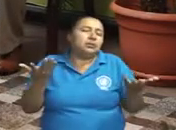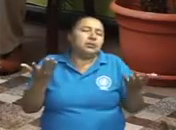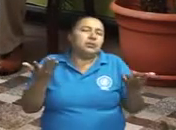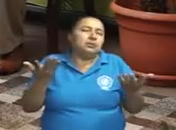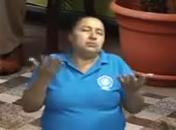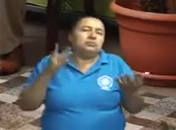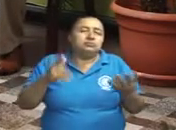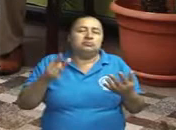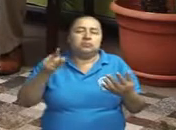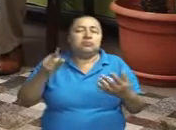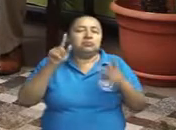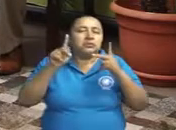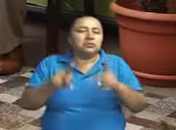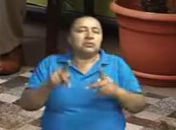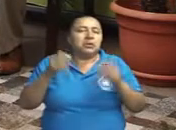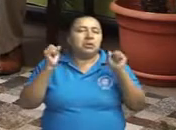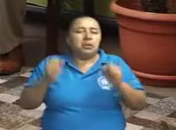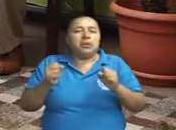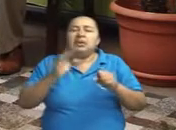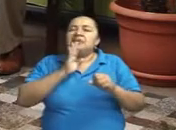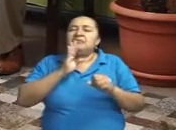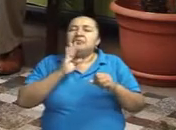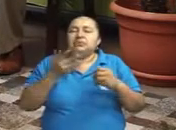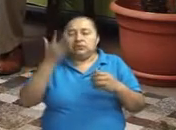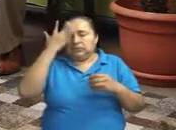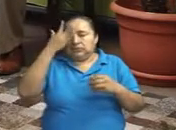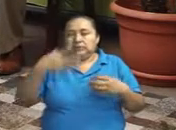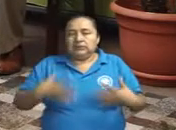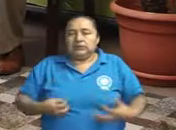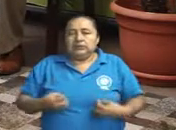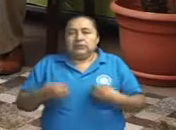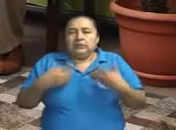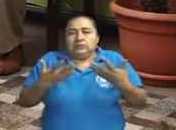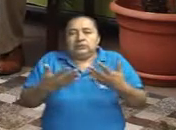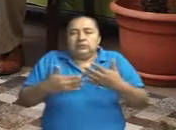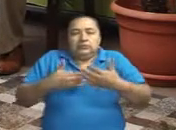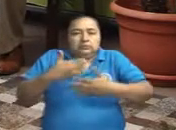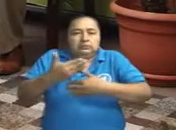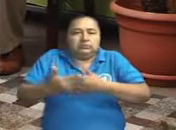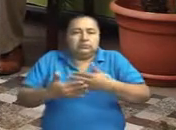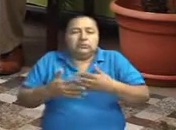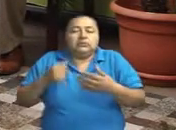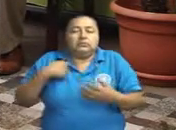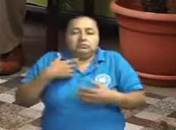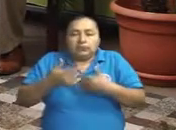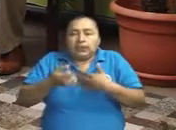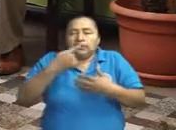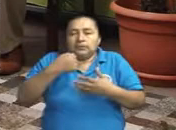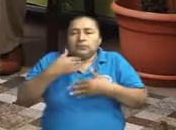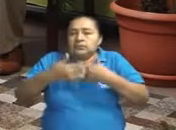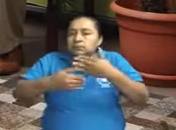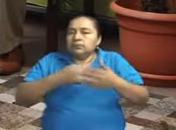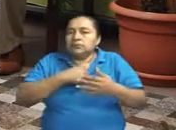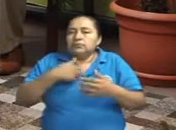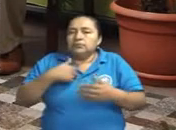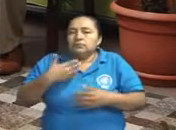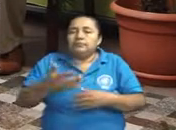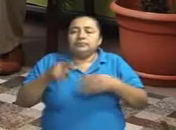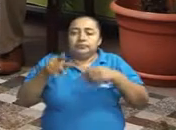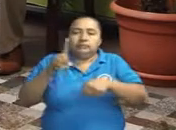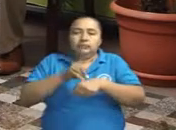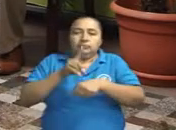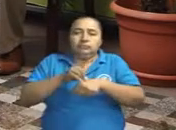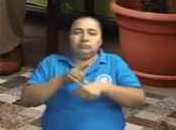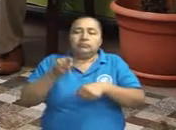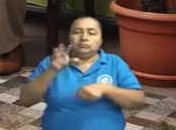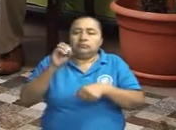¿Cuál ha sido la opinión de él en cuanto al saber que tiene cáncer de mama y al tratamiento que ustedes le han dado con bien? Como se